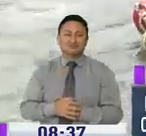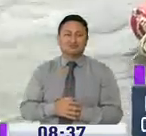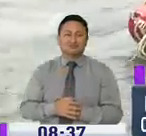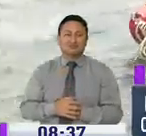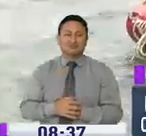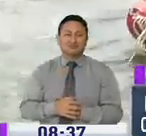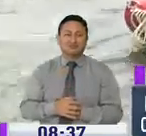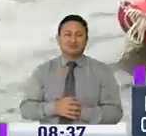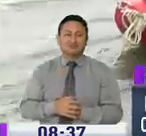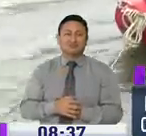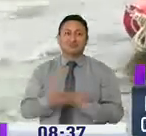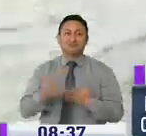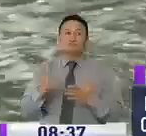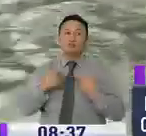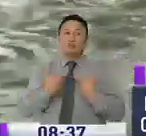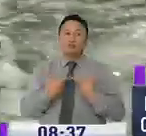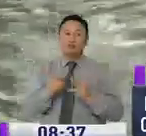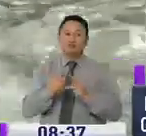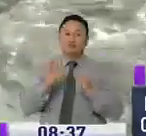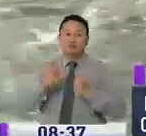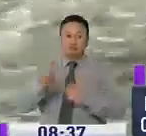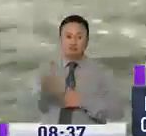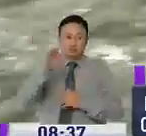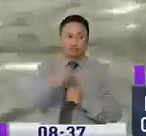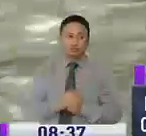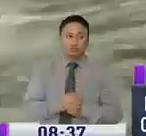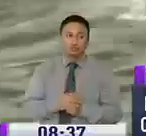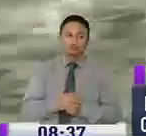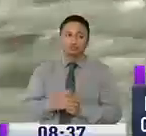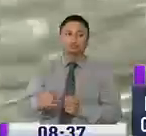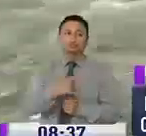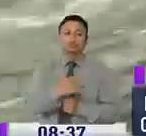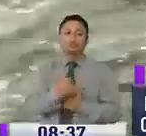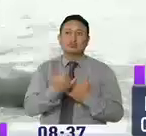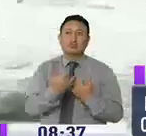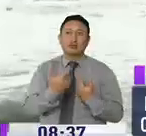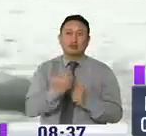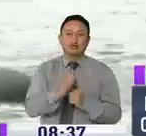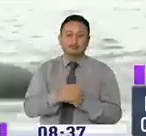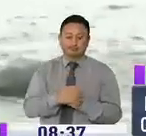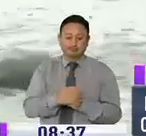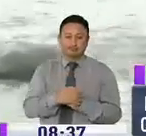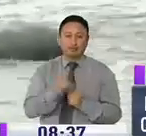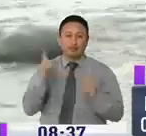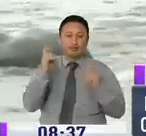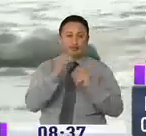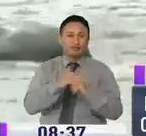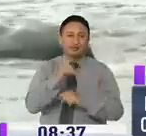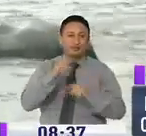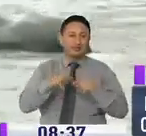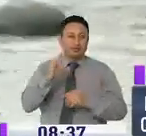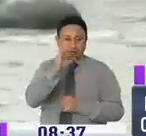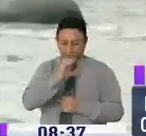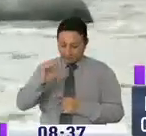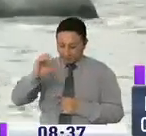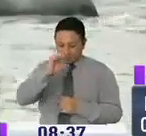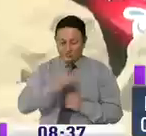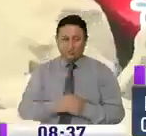pequeño cuerpo de la menor sea encontrado, aunque esto se ha convertido como buscar una aguja en un pajar.